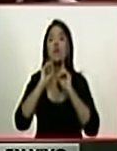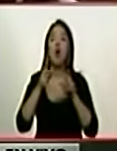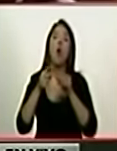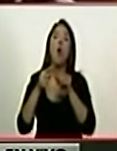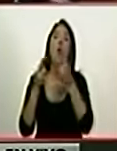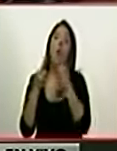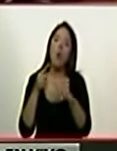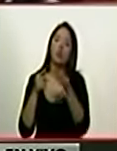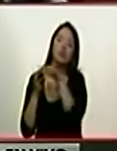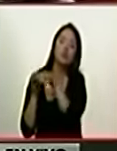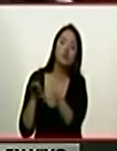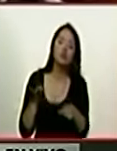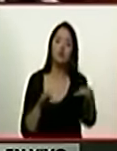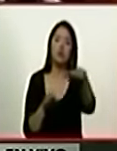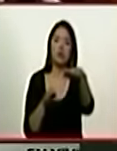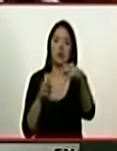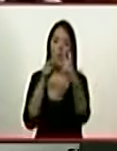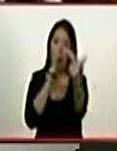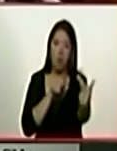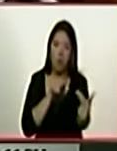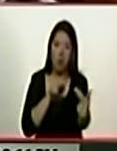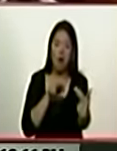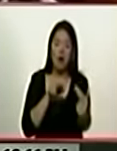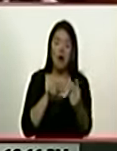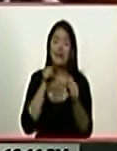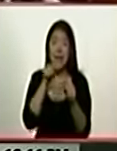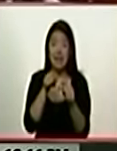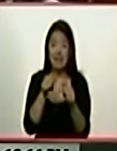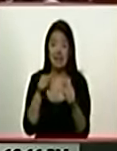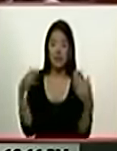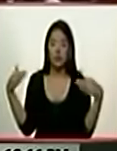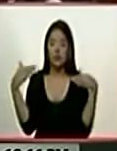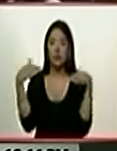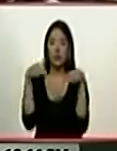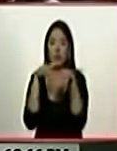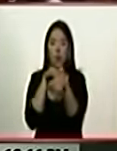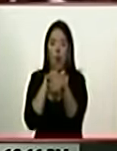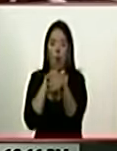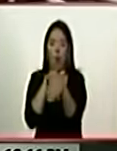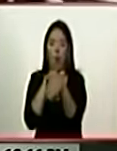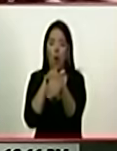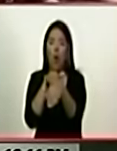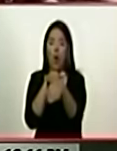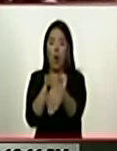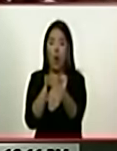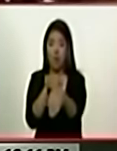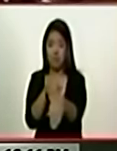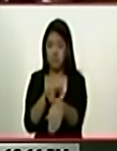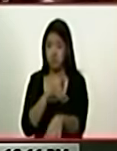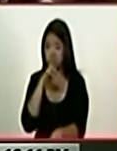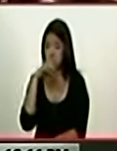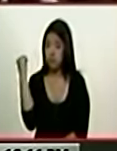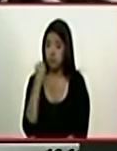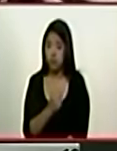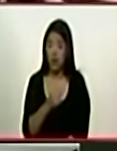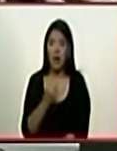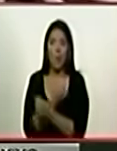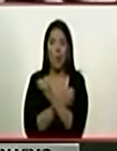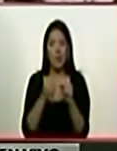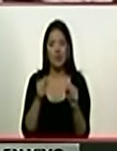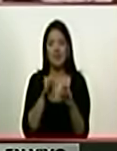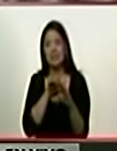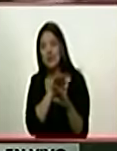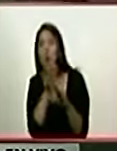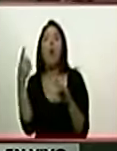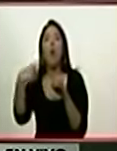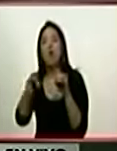Y allí es donde precisamente se formaba un remanente de cola que impactaba inclusive hasta el acceso de la propia autopista Fajardo,